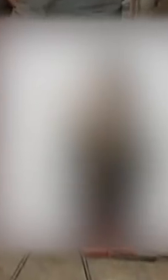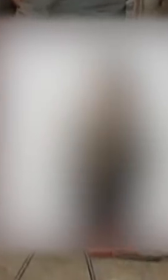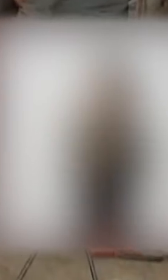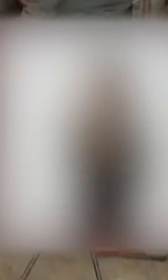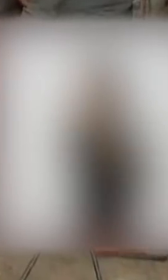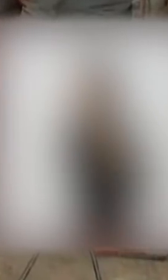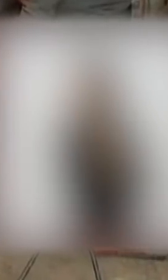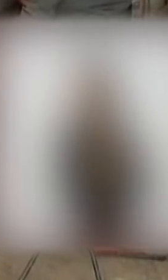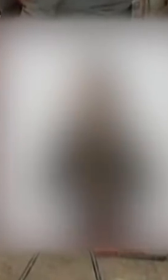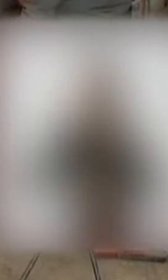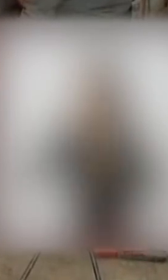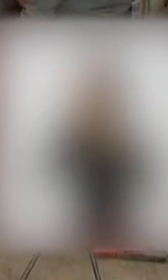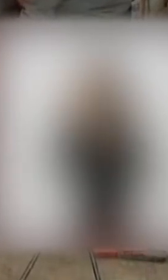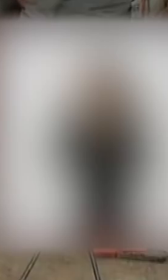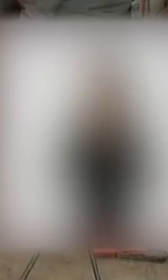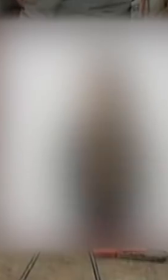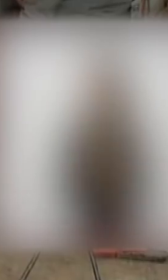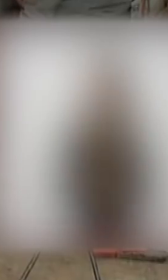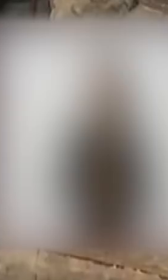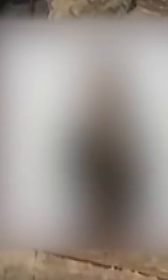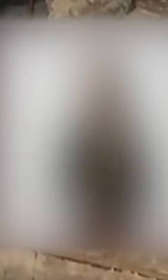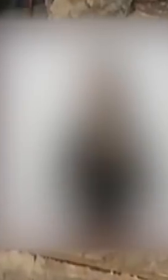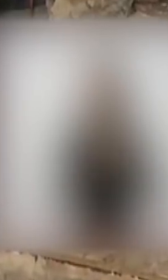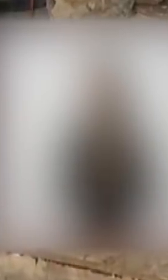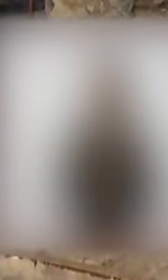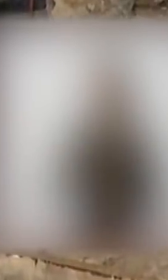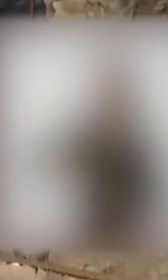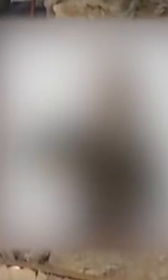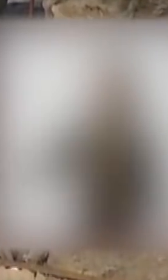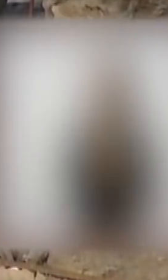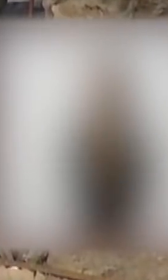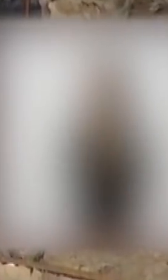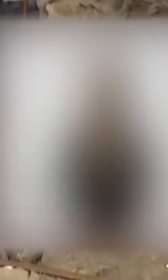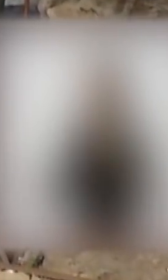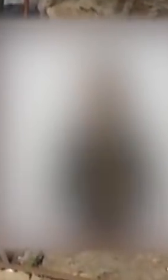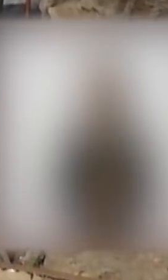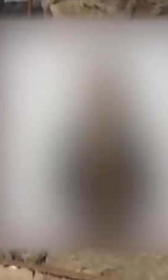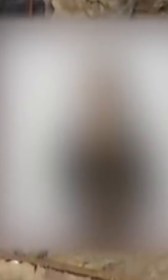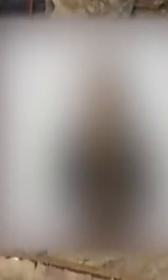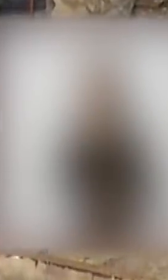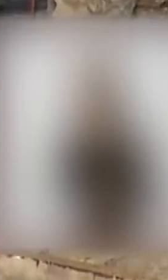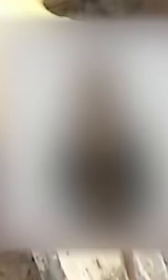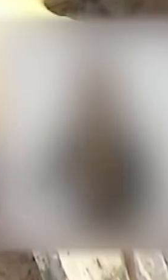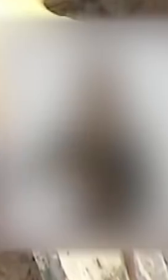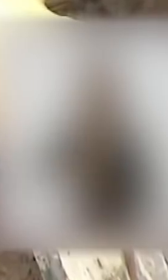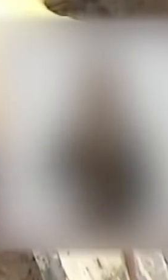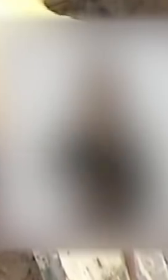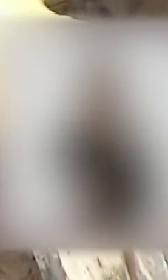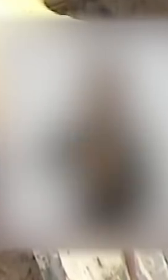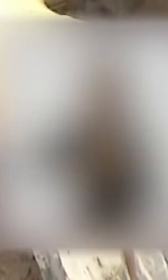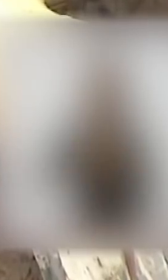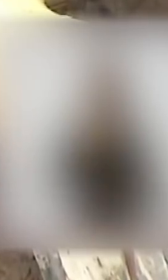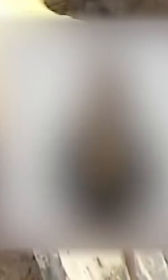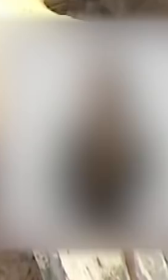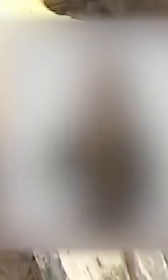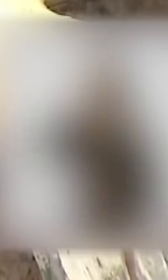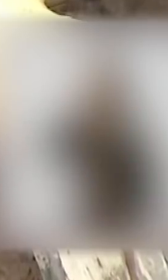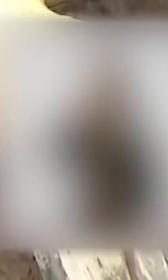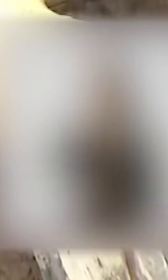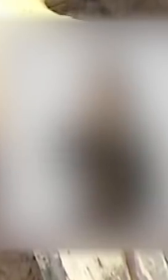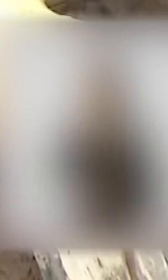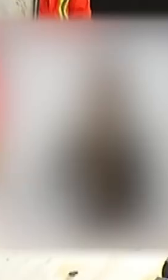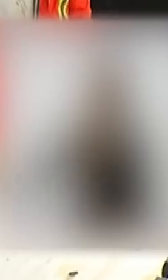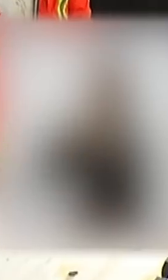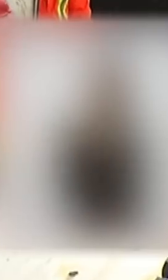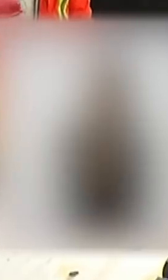A principios de noviembre, la Ciudad de México y algunos municipios del Estado de México enfrentaron un megacorte de agua por obras de